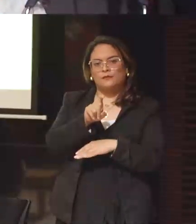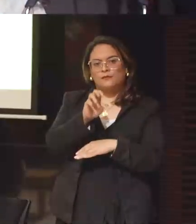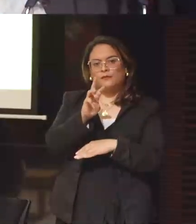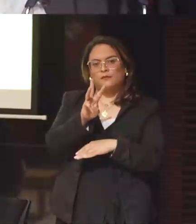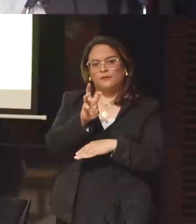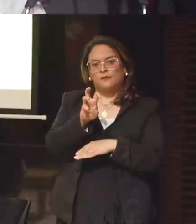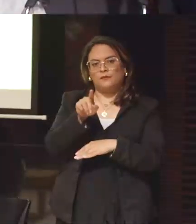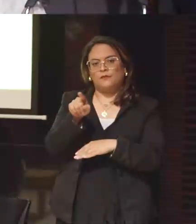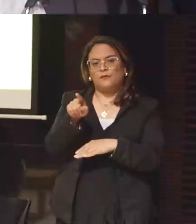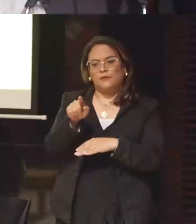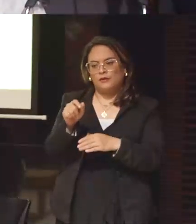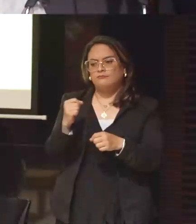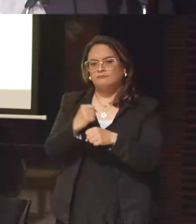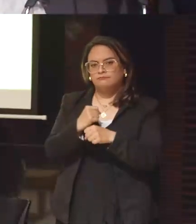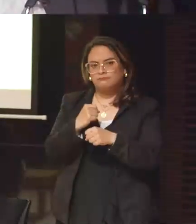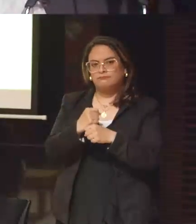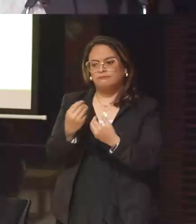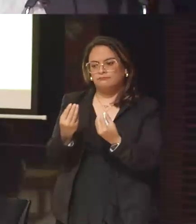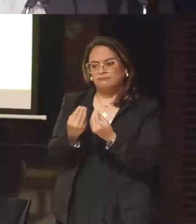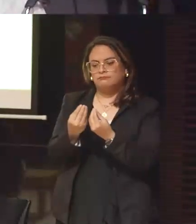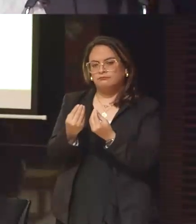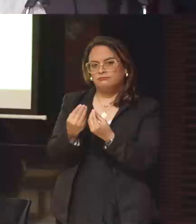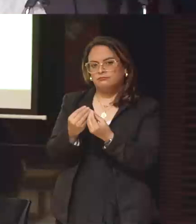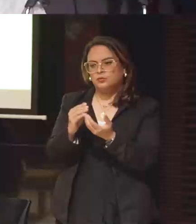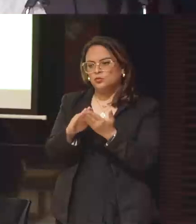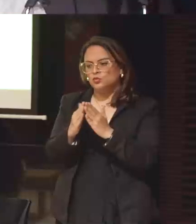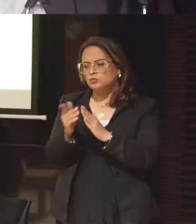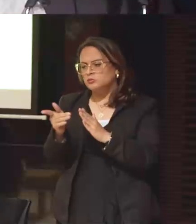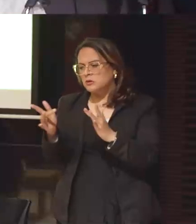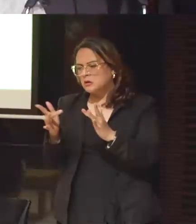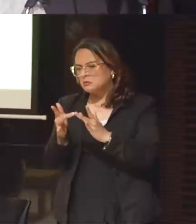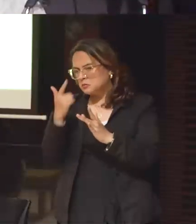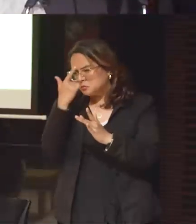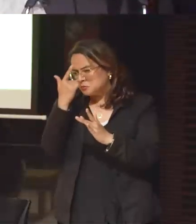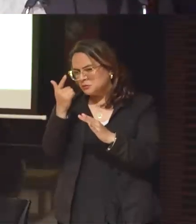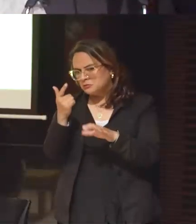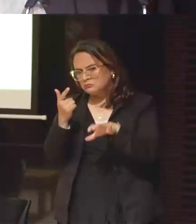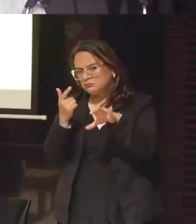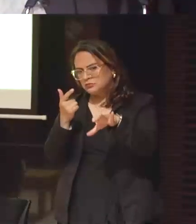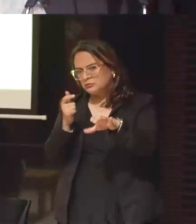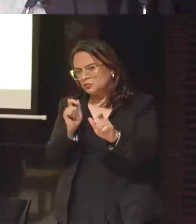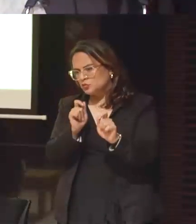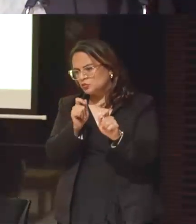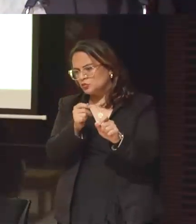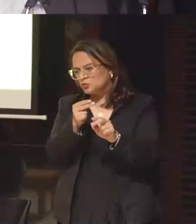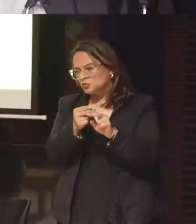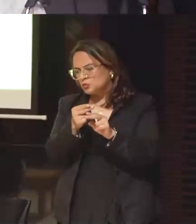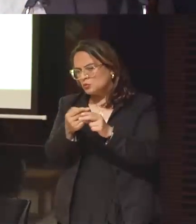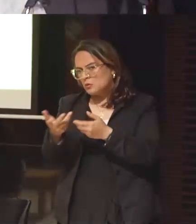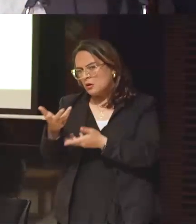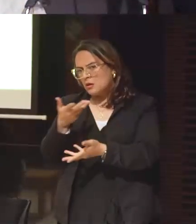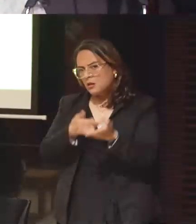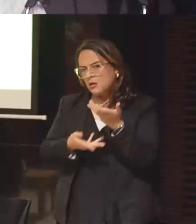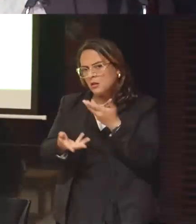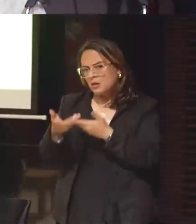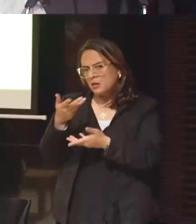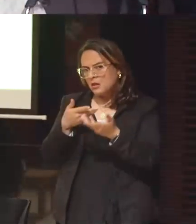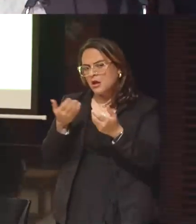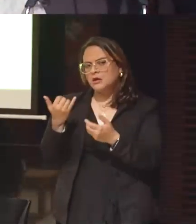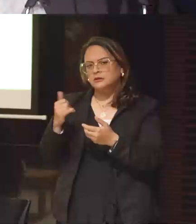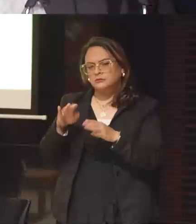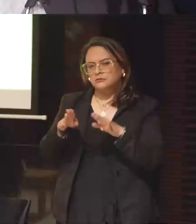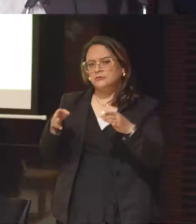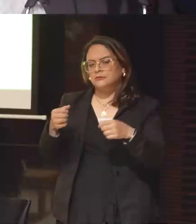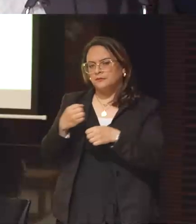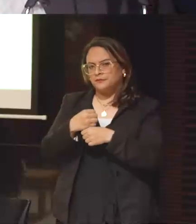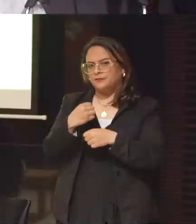las comunidades para definir los nombres de las estaciones. Eso se ha hecho en Transmilenio ya hace mucho. Por ejemplo,